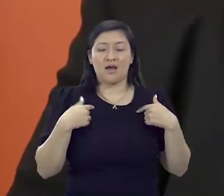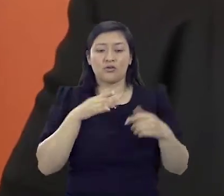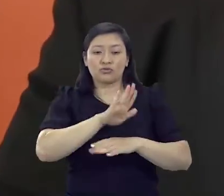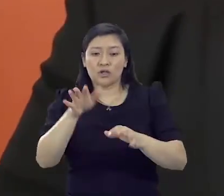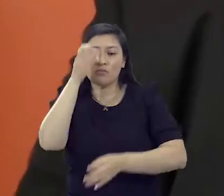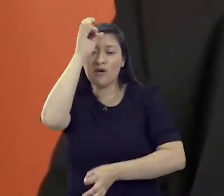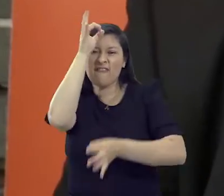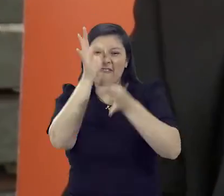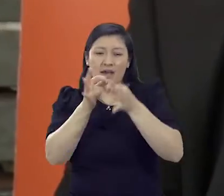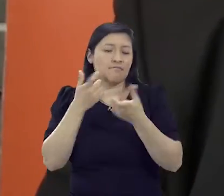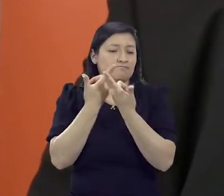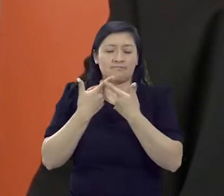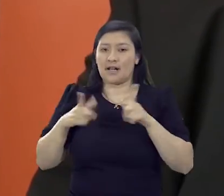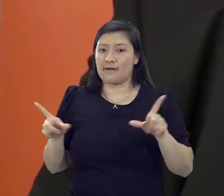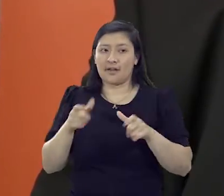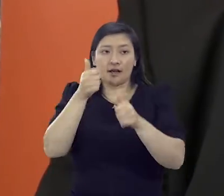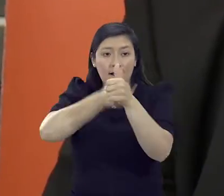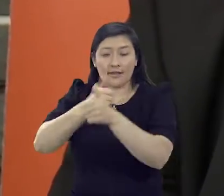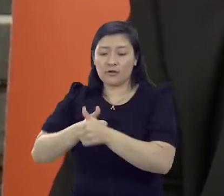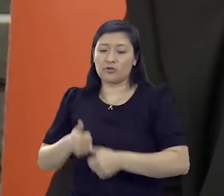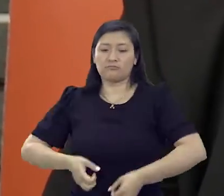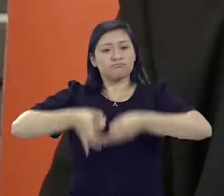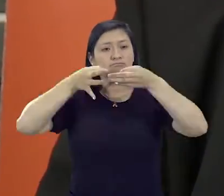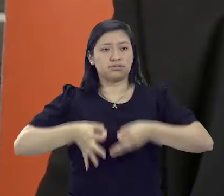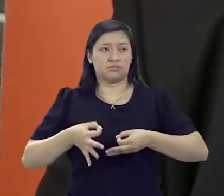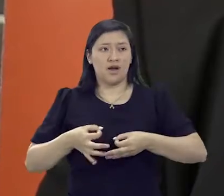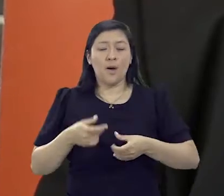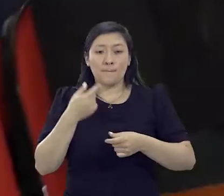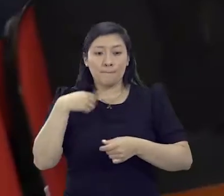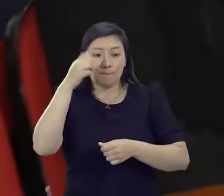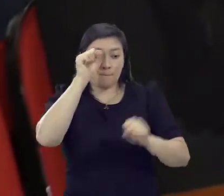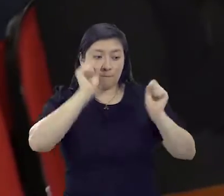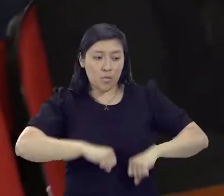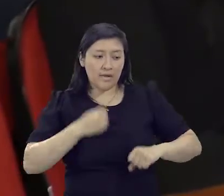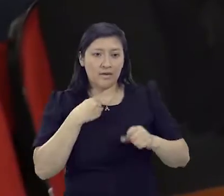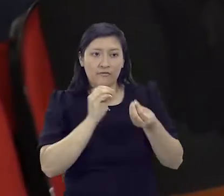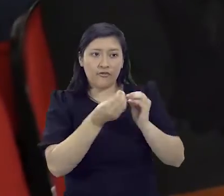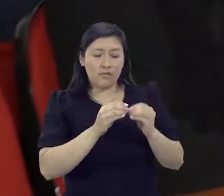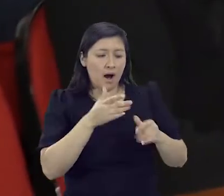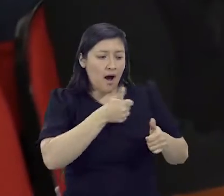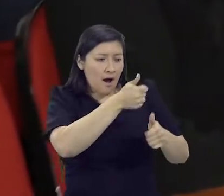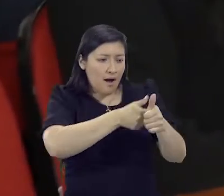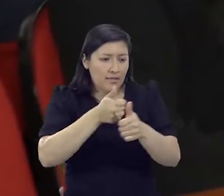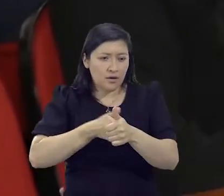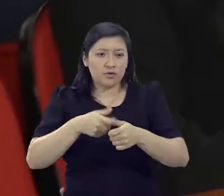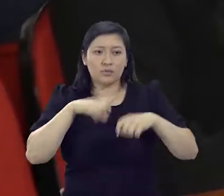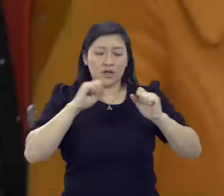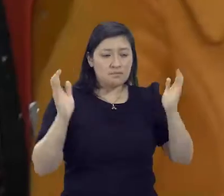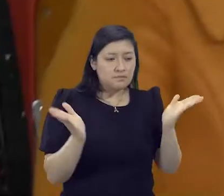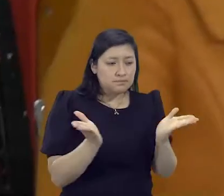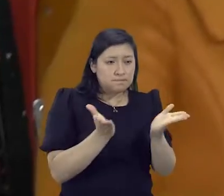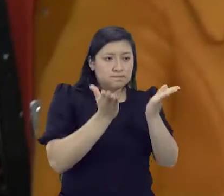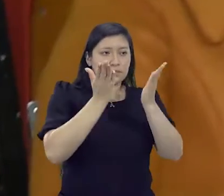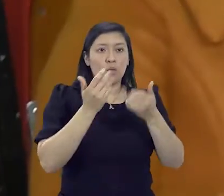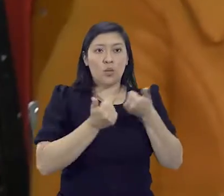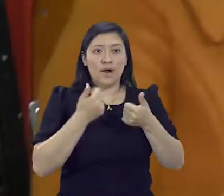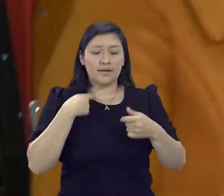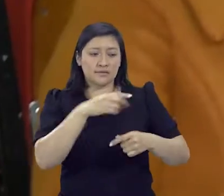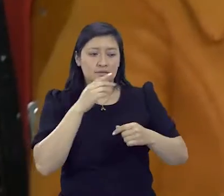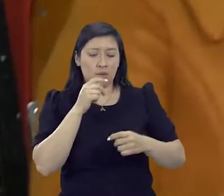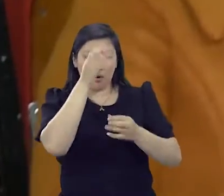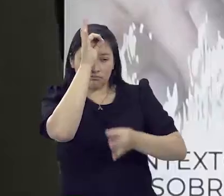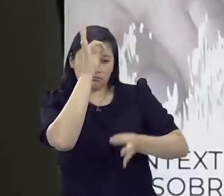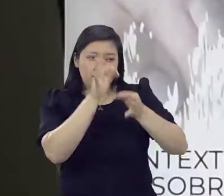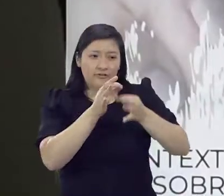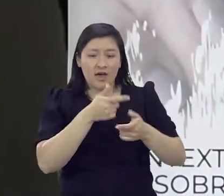religioso consolidado un sector religioso legitimado un sector del sector religioso que se está levantando a favor de la